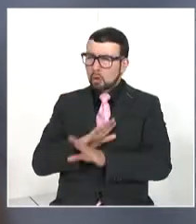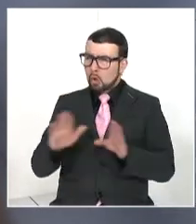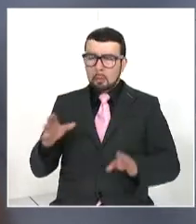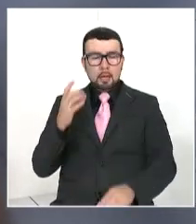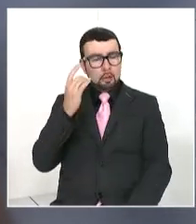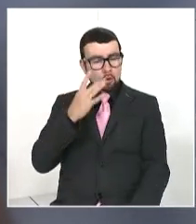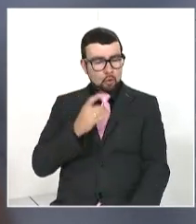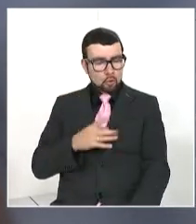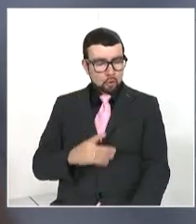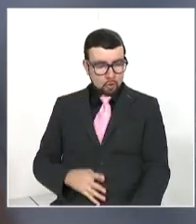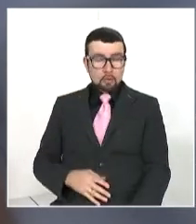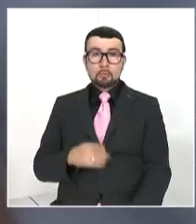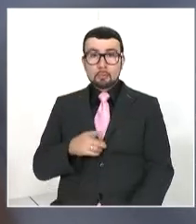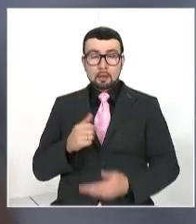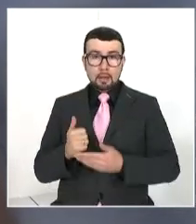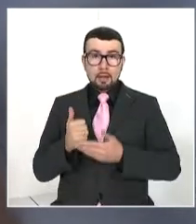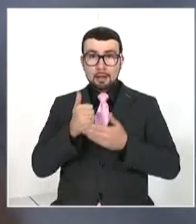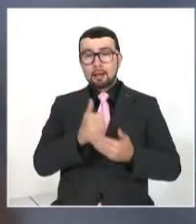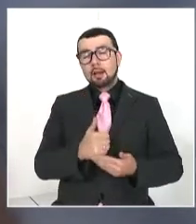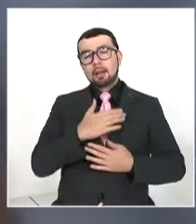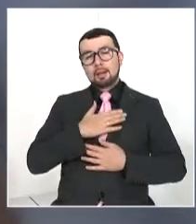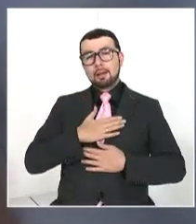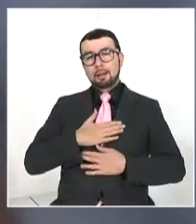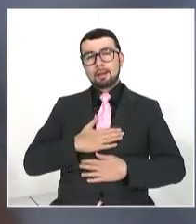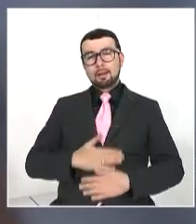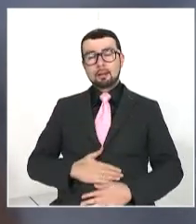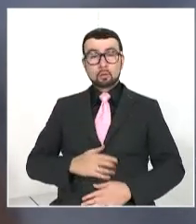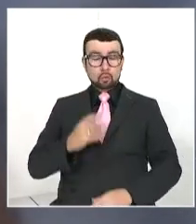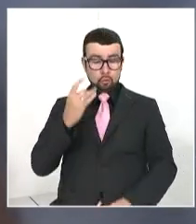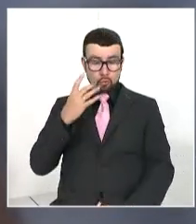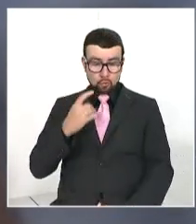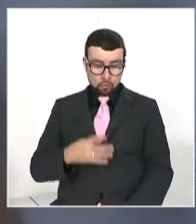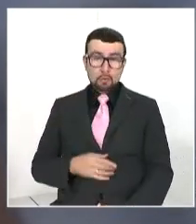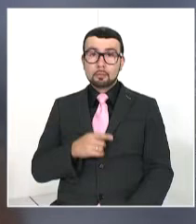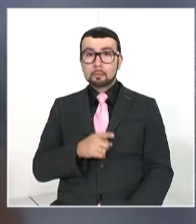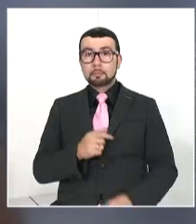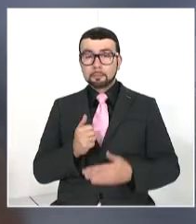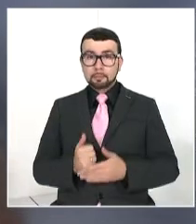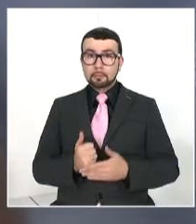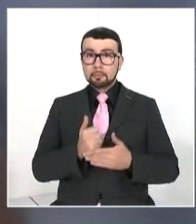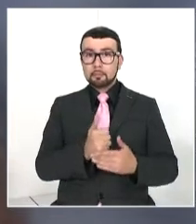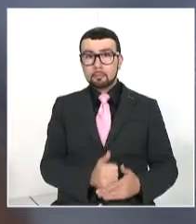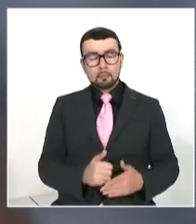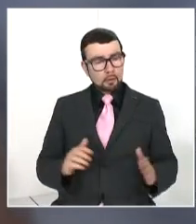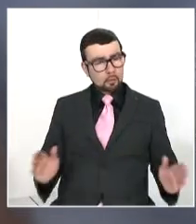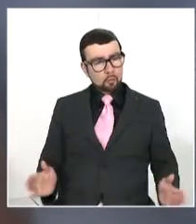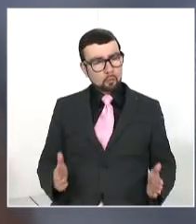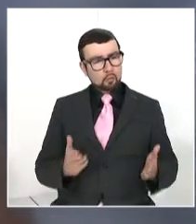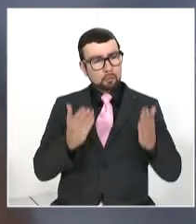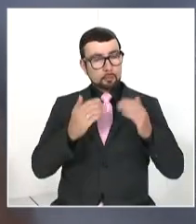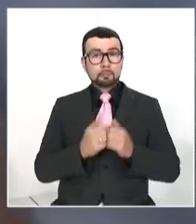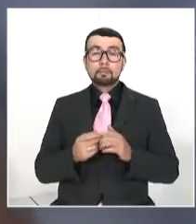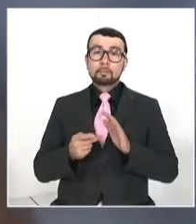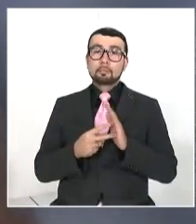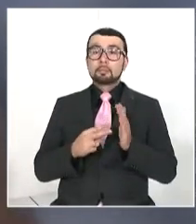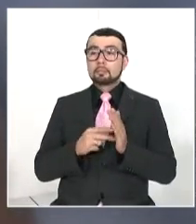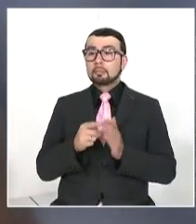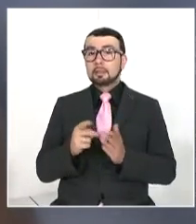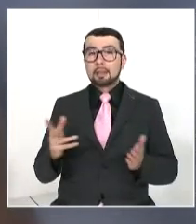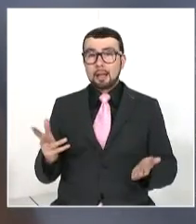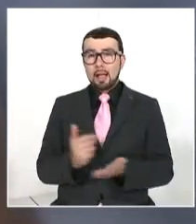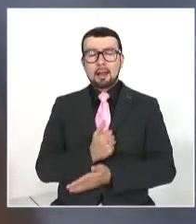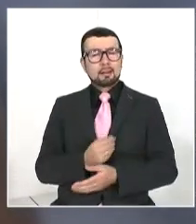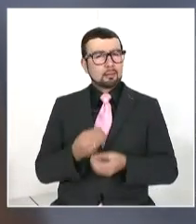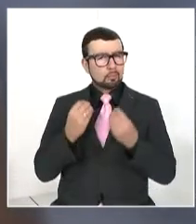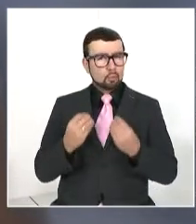y estimulamos la parte de calmar el dolor. Y le estamos dando la parte de la estimulación motora. Estamos ganando mucho con